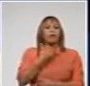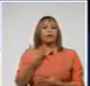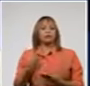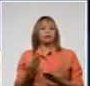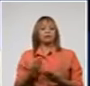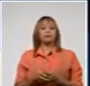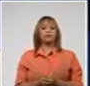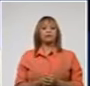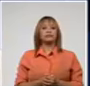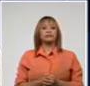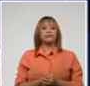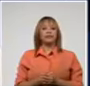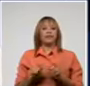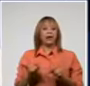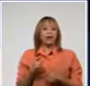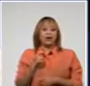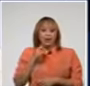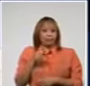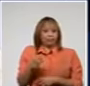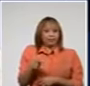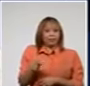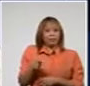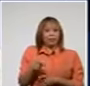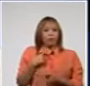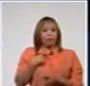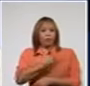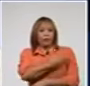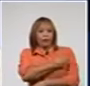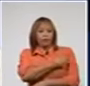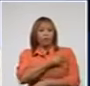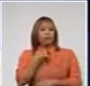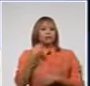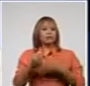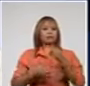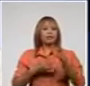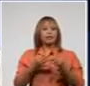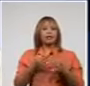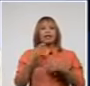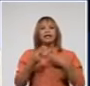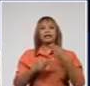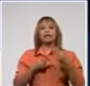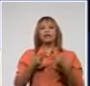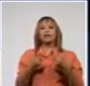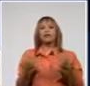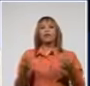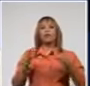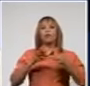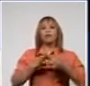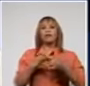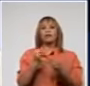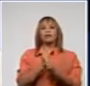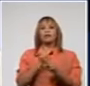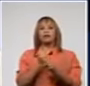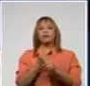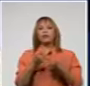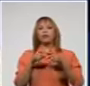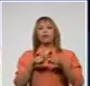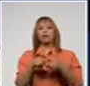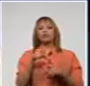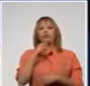Ahora la más reciente habla de que se hizo un convenio de trabajo de conjunto entre